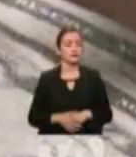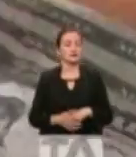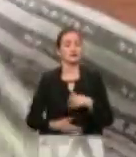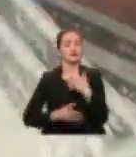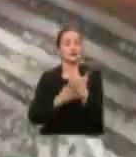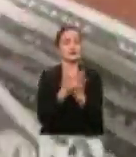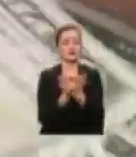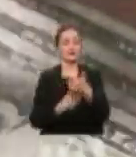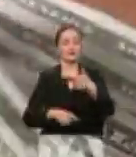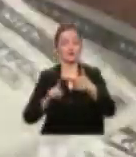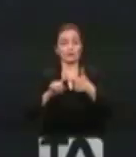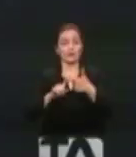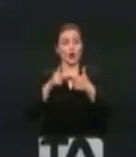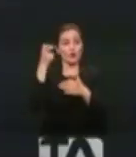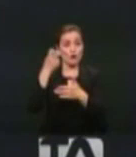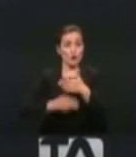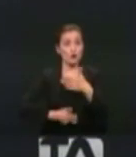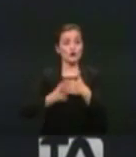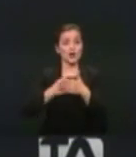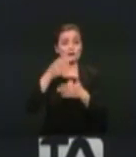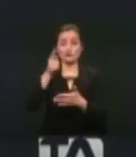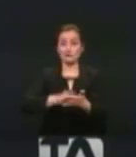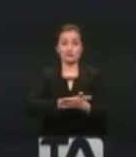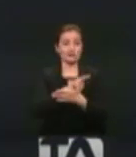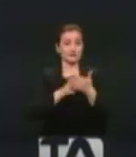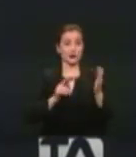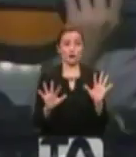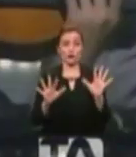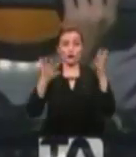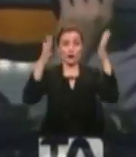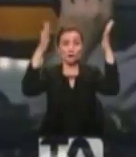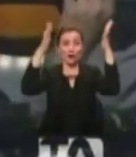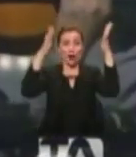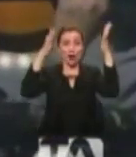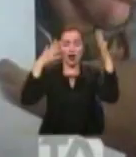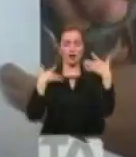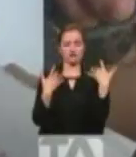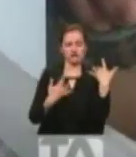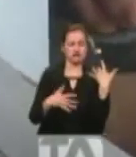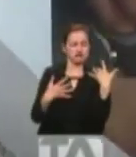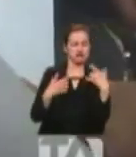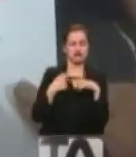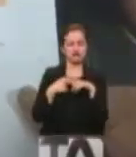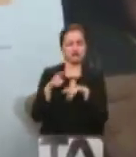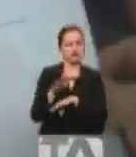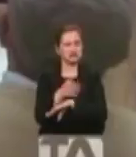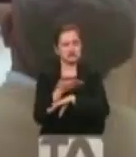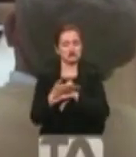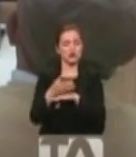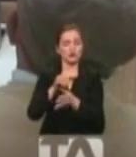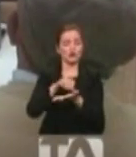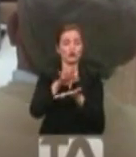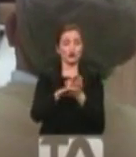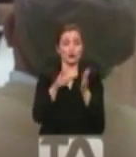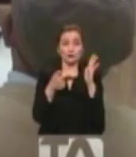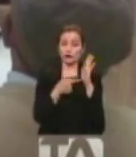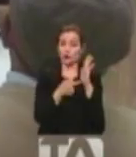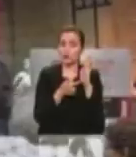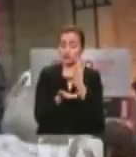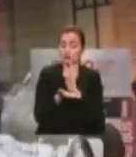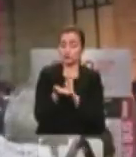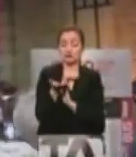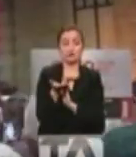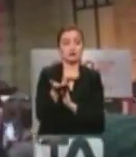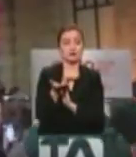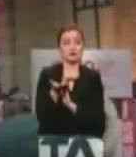Rodas estaba disminuir las multas, tener un festival musical al estilo de Rock in Rio. Y ya en la realidad se incrementó el impuesto predial